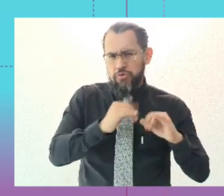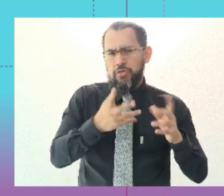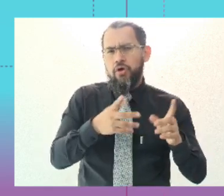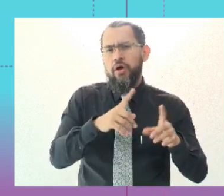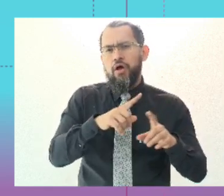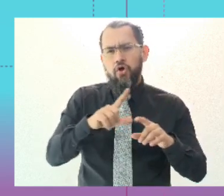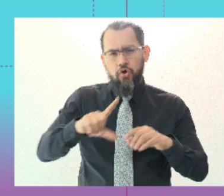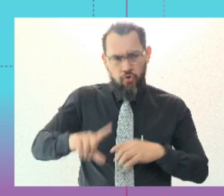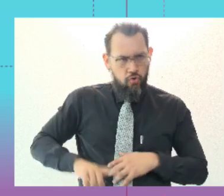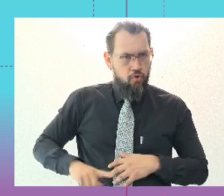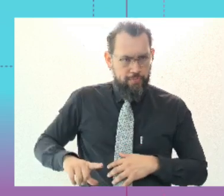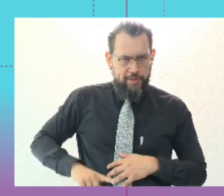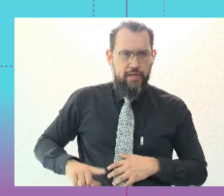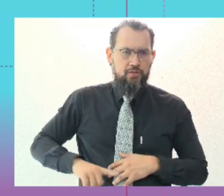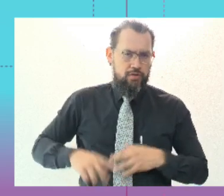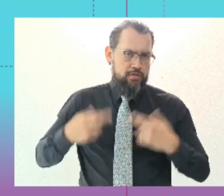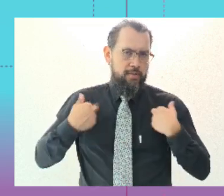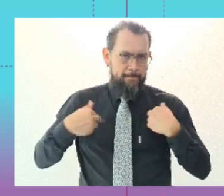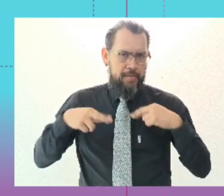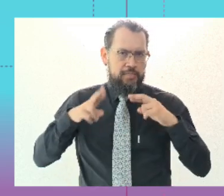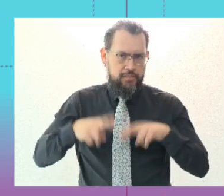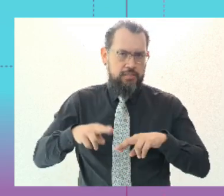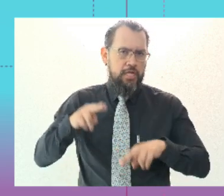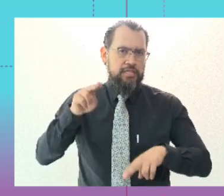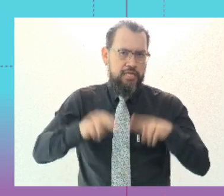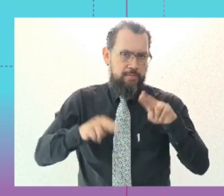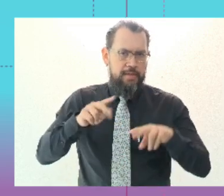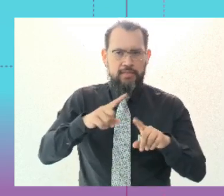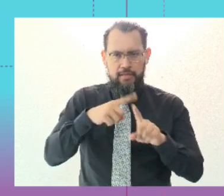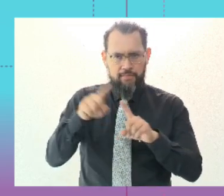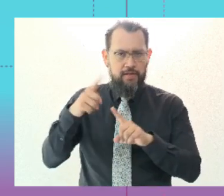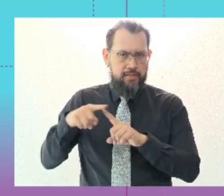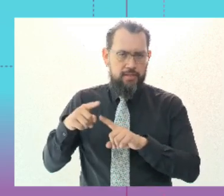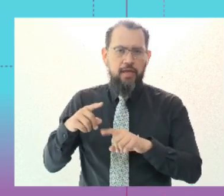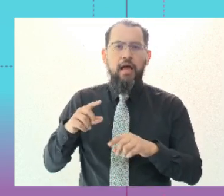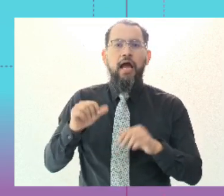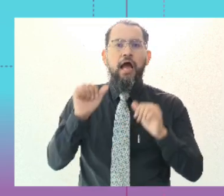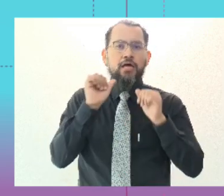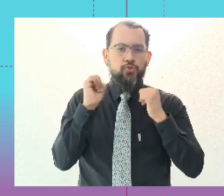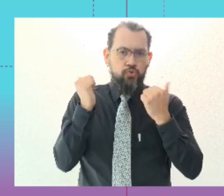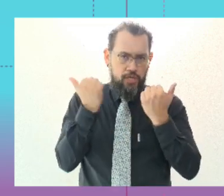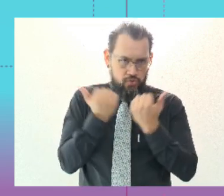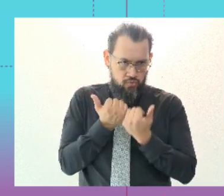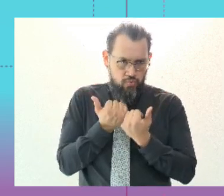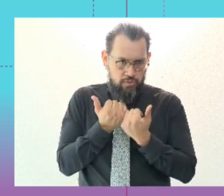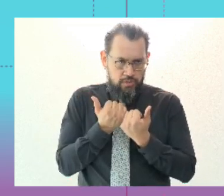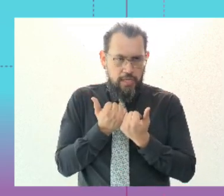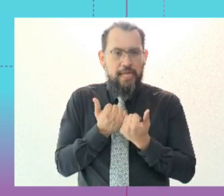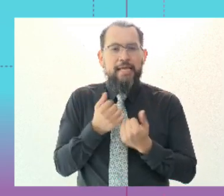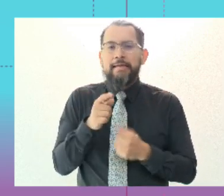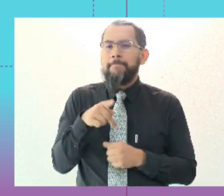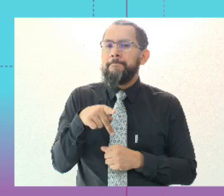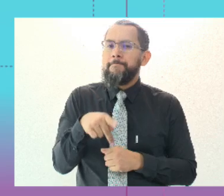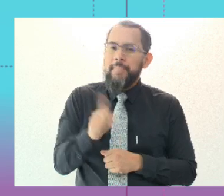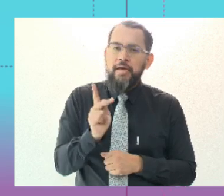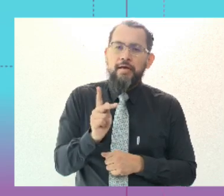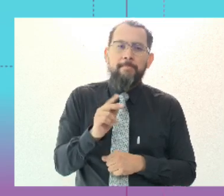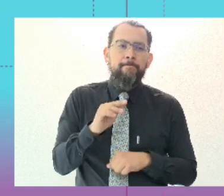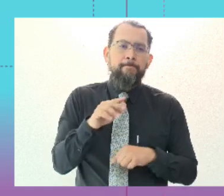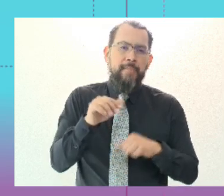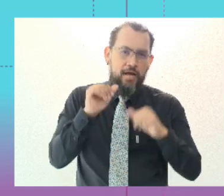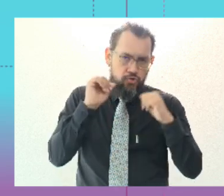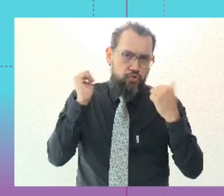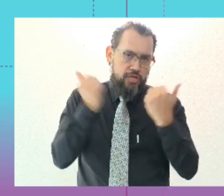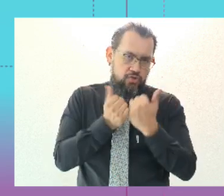y me refiero a gobiernos representantes de los tres poderes, asociaciones civiles, ¿sí? Principalmente en ellas